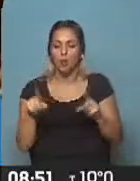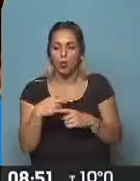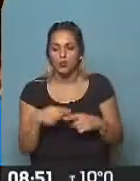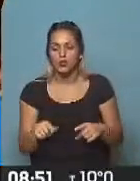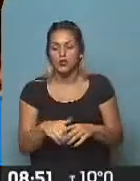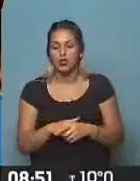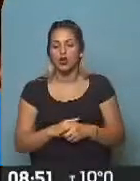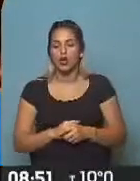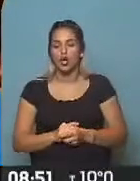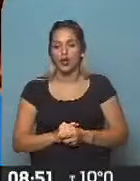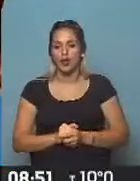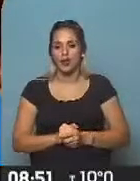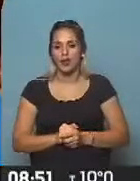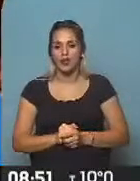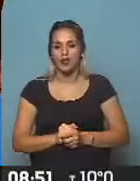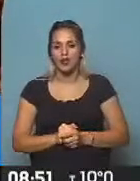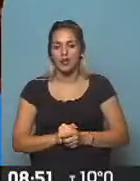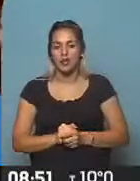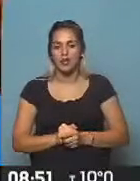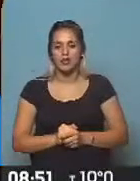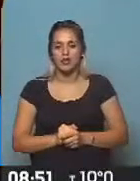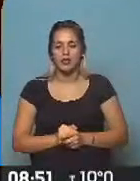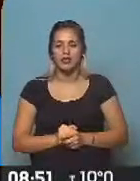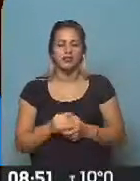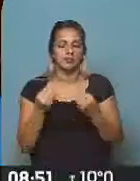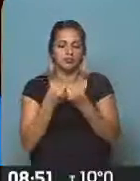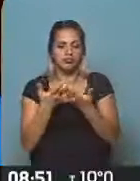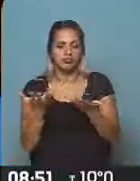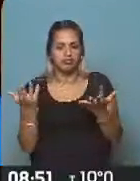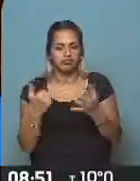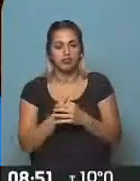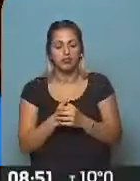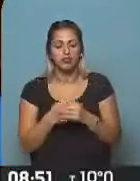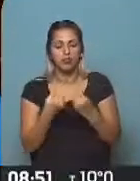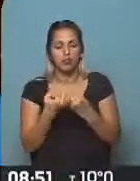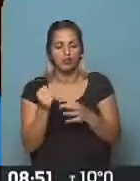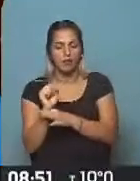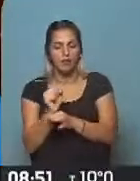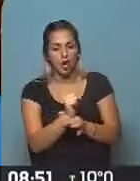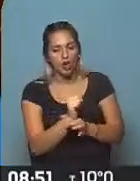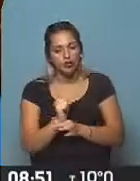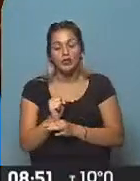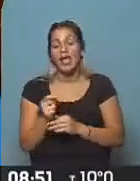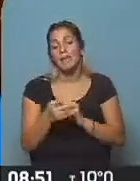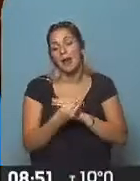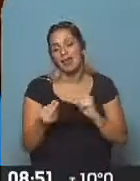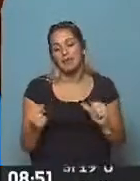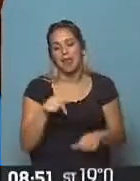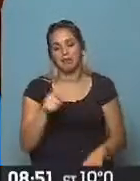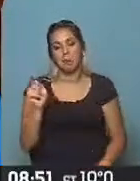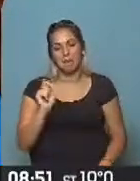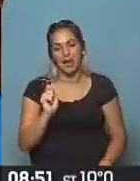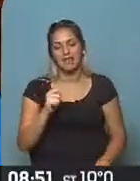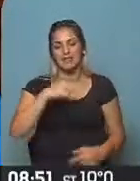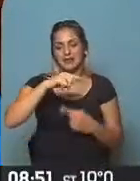no global global se define nada popular tocó con manu chau mucho y para terminar el mes con el